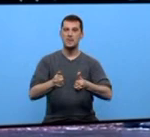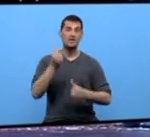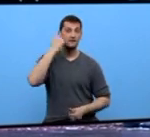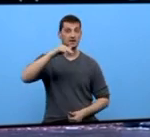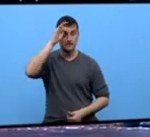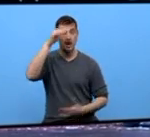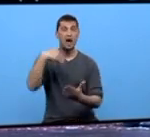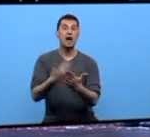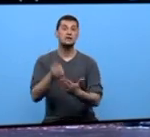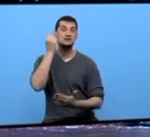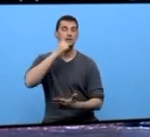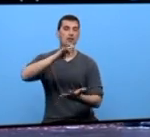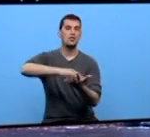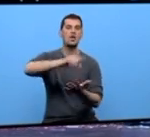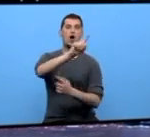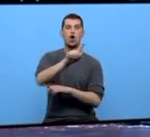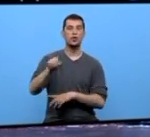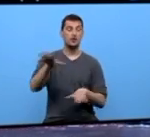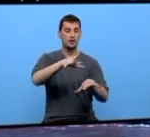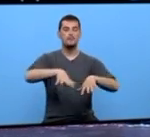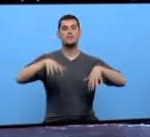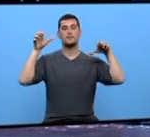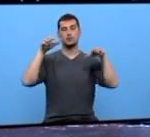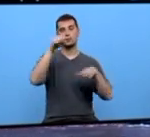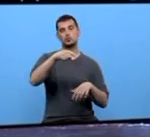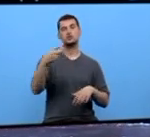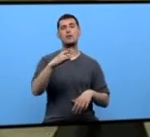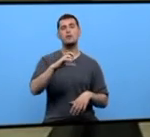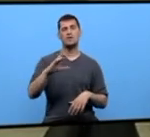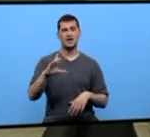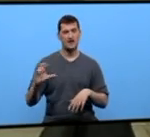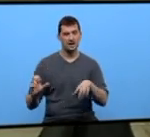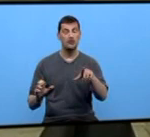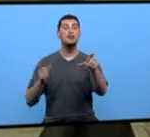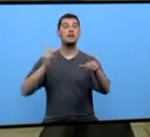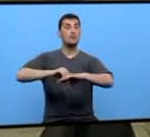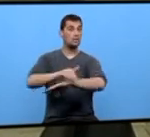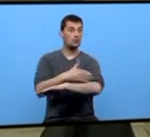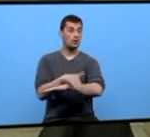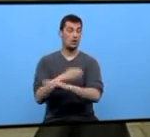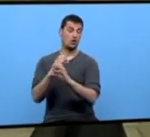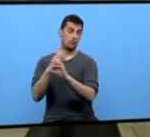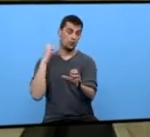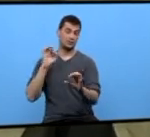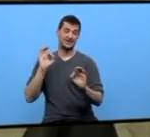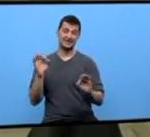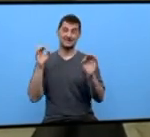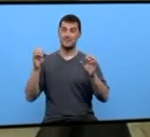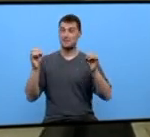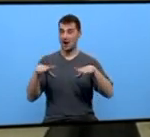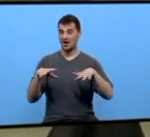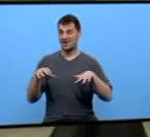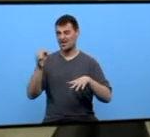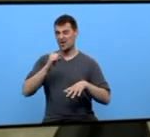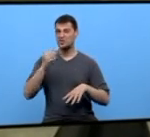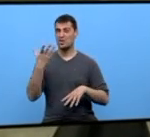sábado, día 11, no Auditorio Municipal Gustavo Freire. Tamén haberá maxa na rúa, no Mago Móvil, un autobús dos anos 50 e